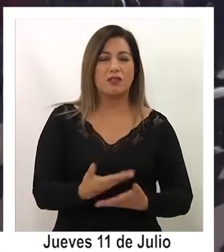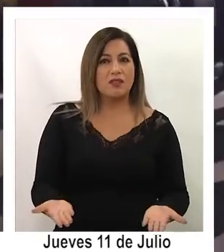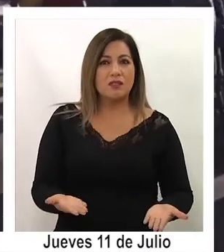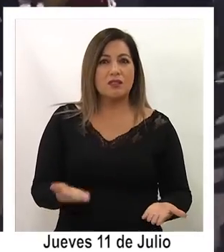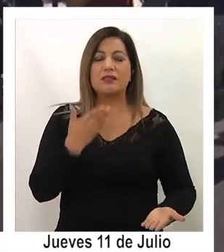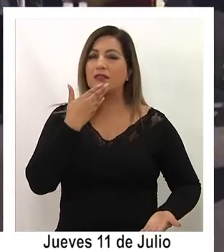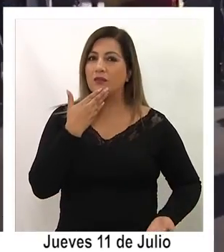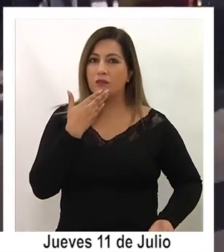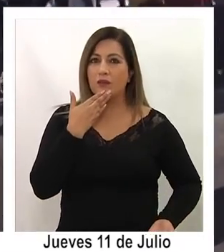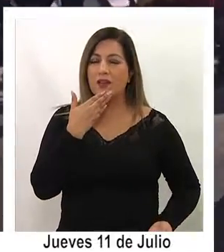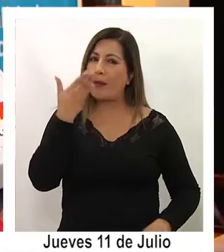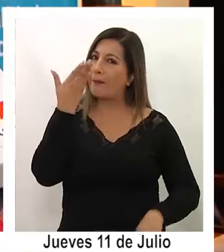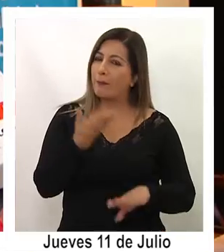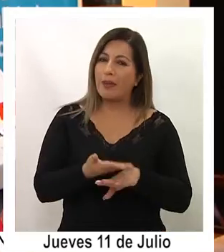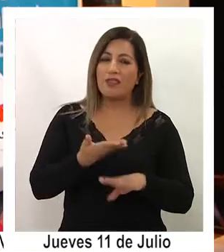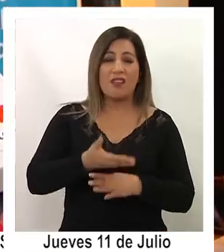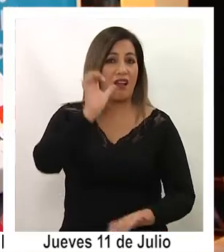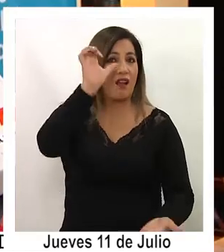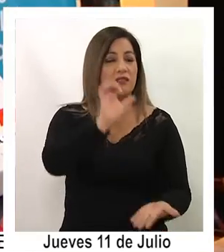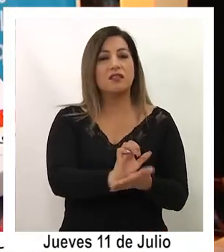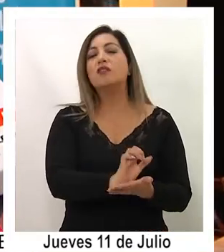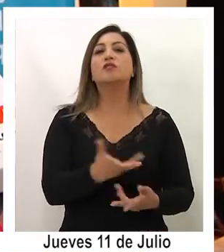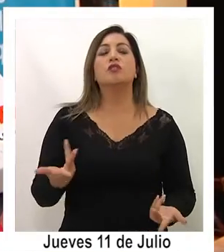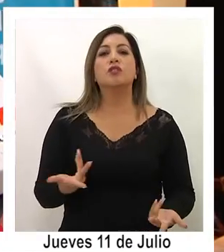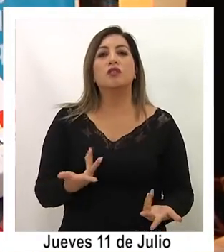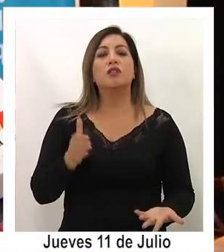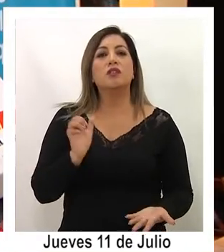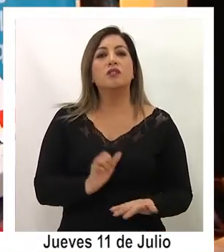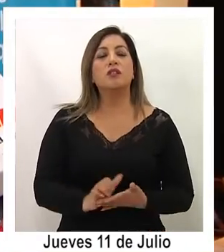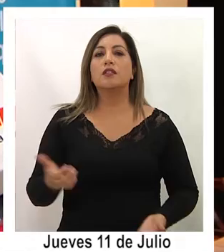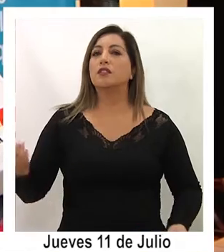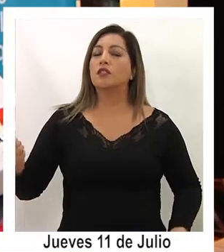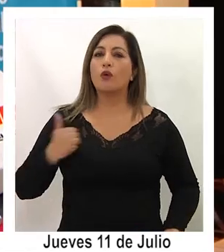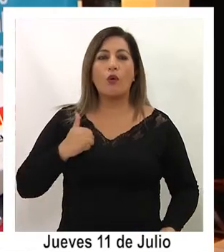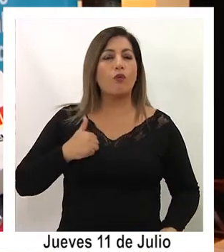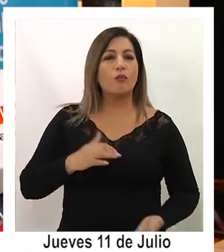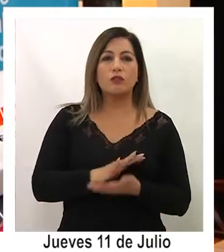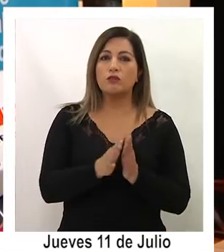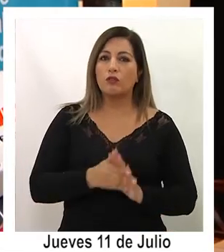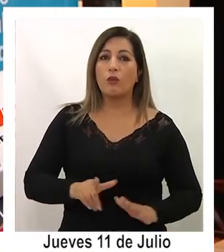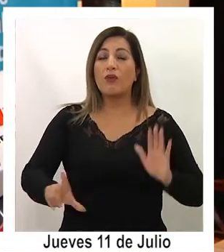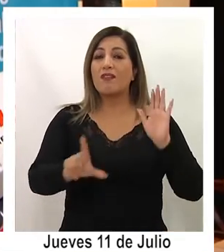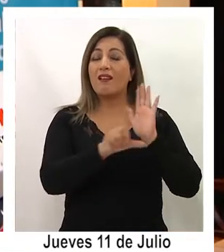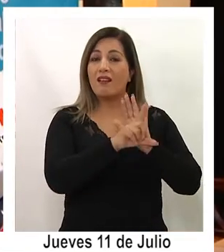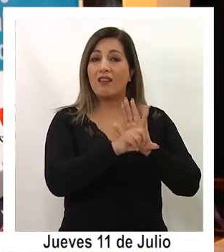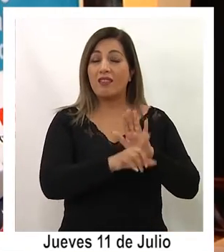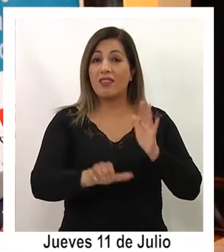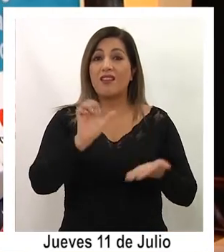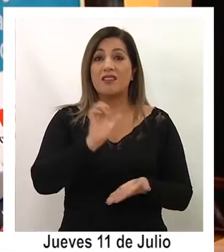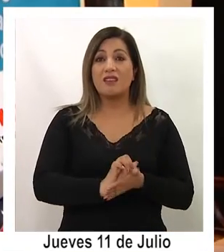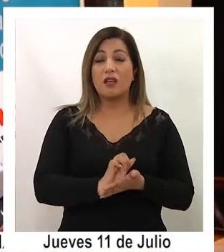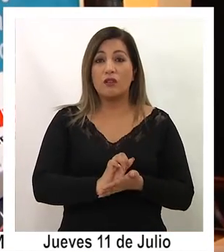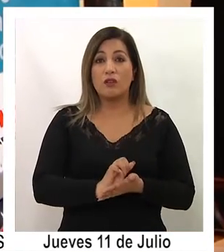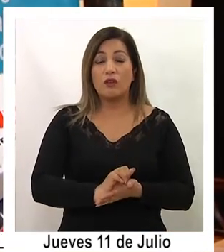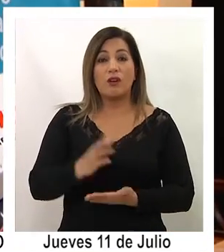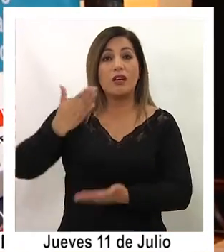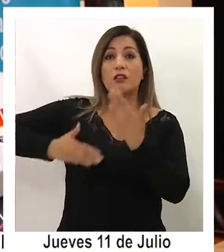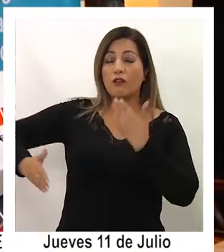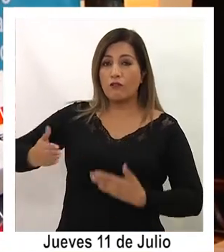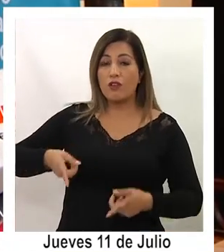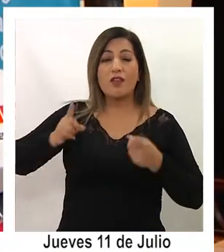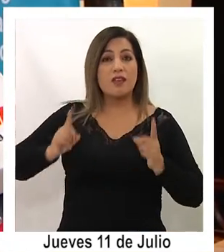ayudarla, sino que exigirle al Estado que cumpla con su obligación. La ley de refugio es no una ley del Estado y por tanto deben cumplirla.